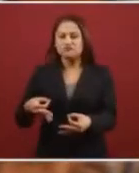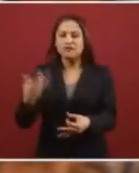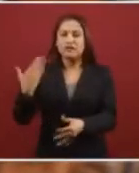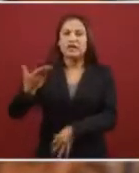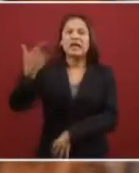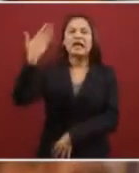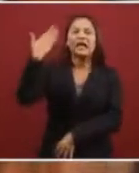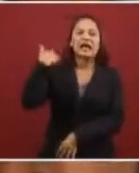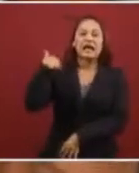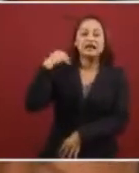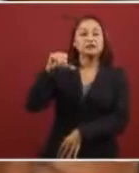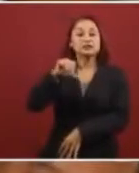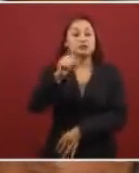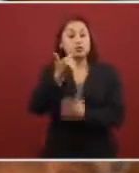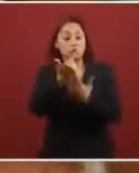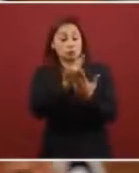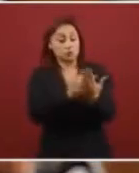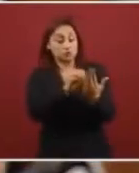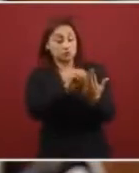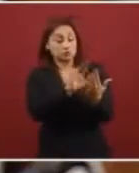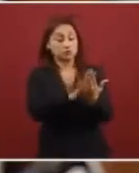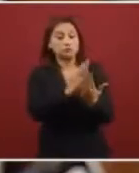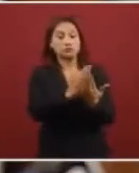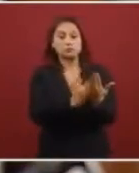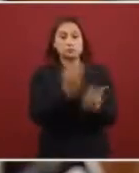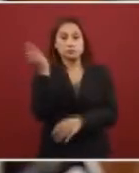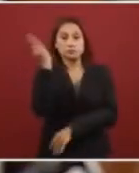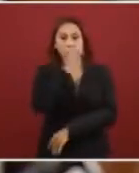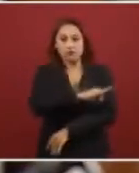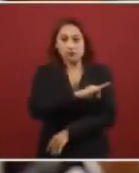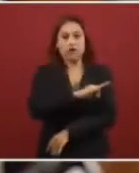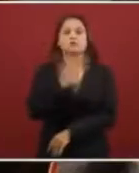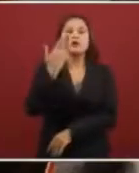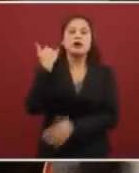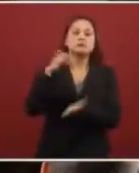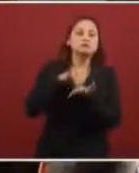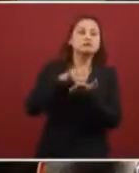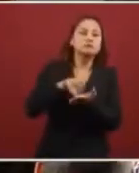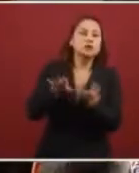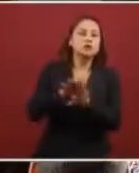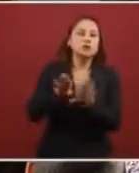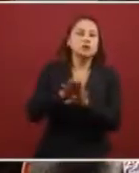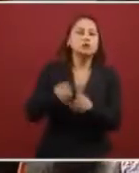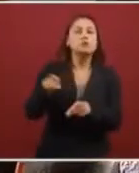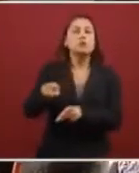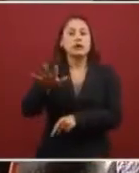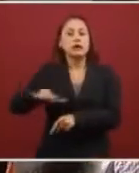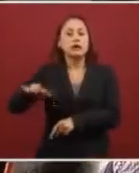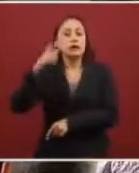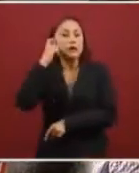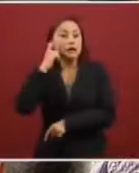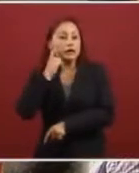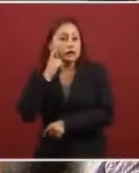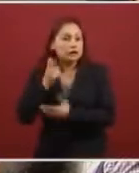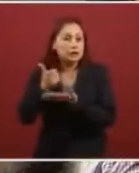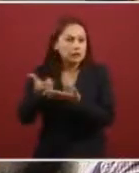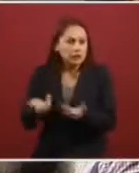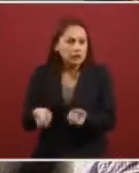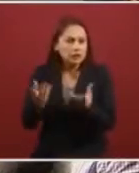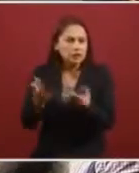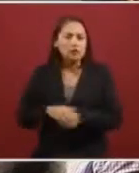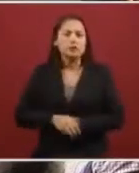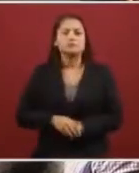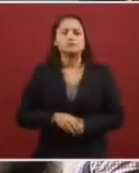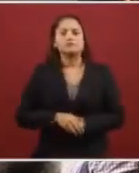¿cuál ha sido el apoyo fertilizers a este programa are not de parte del gobierno de Guerrero? The y la segunda pregunta sería, ¿y sobre los robos